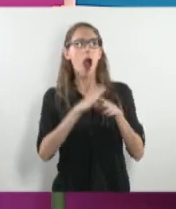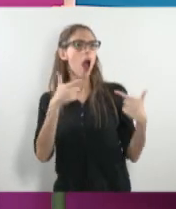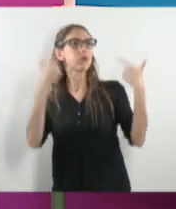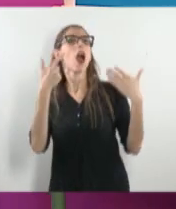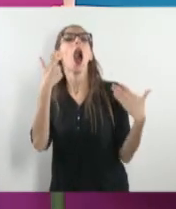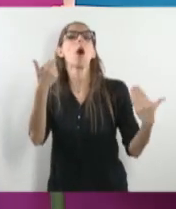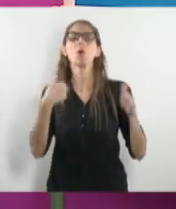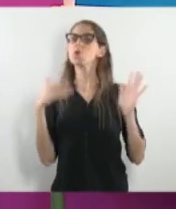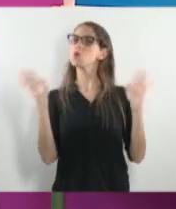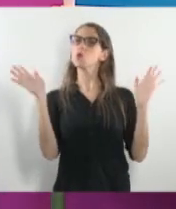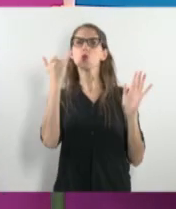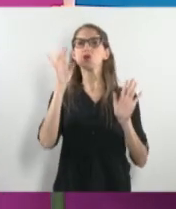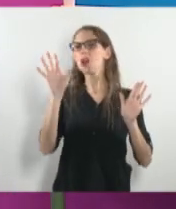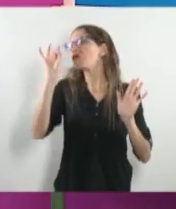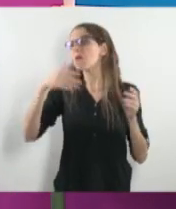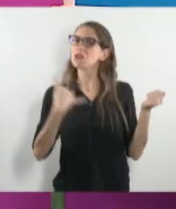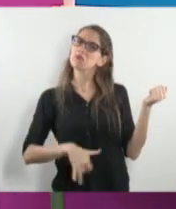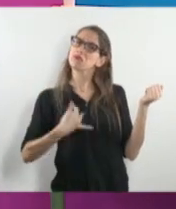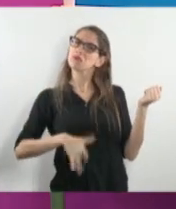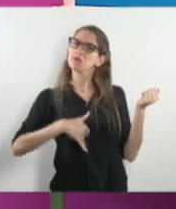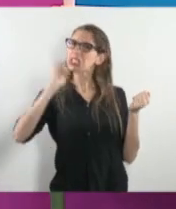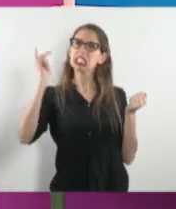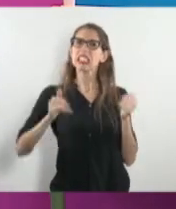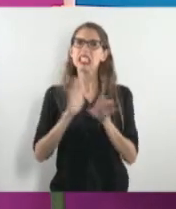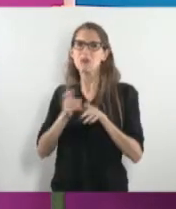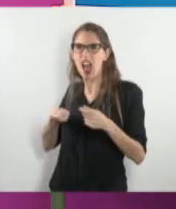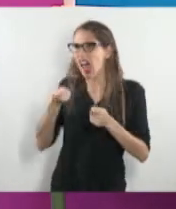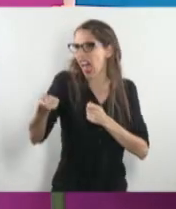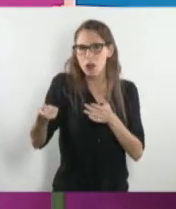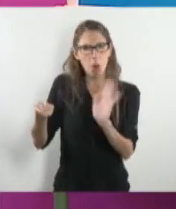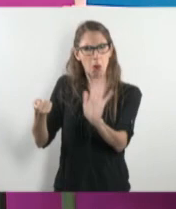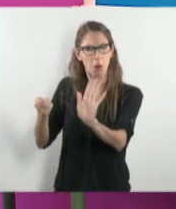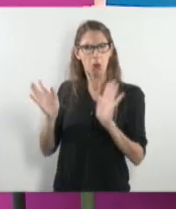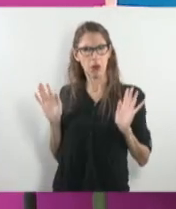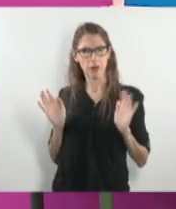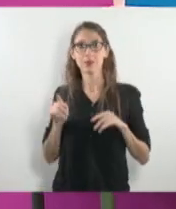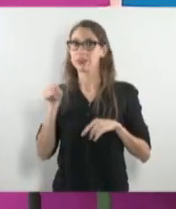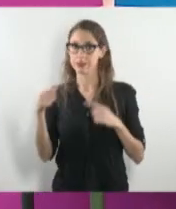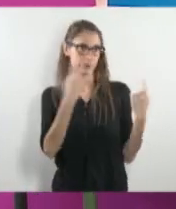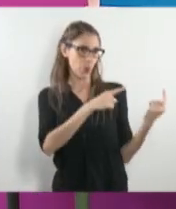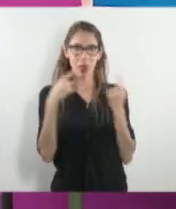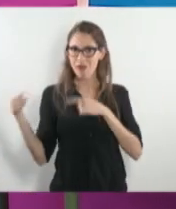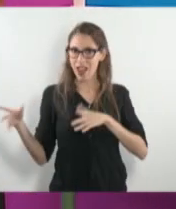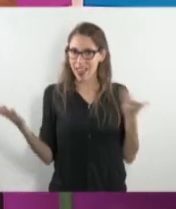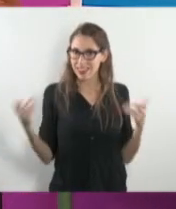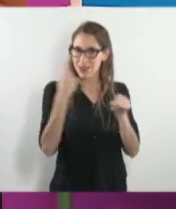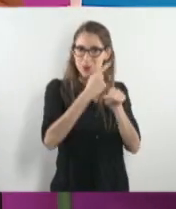no las hago, pero puedo tocar la guitarra, ¿no? Entonces, esa diferencia sí es fuerte. Pensemos uh-huh. que en la